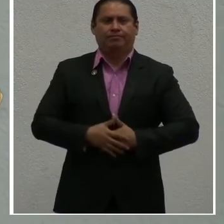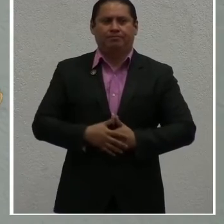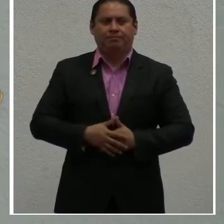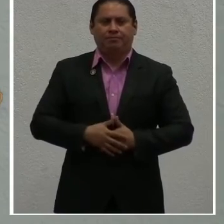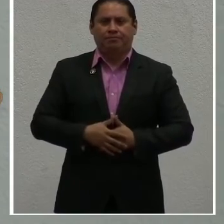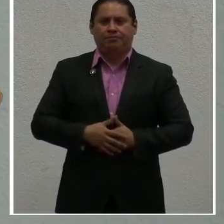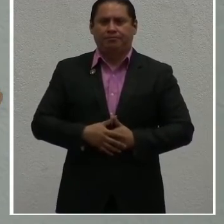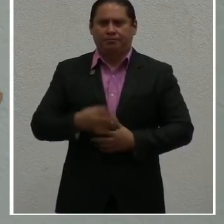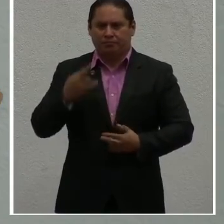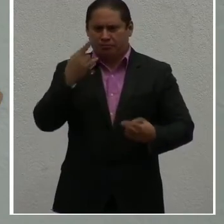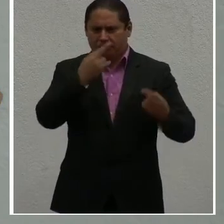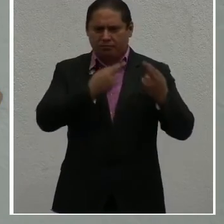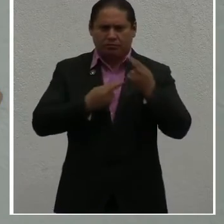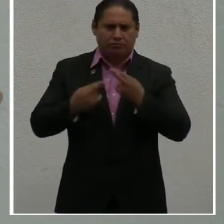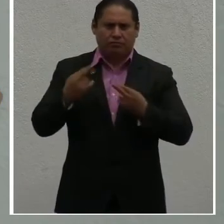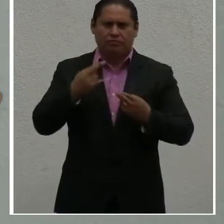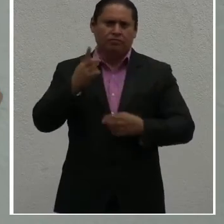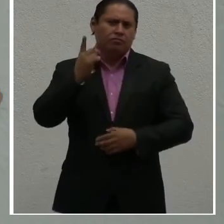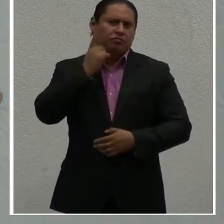Revisemos esa parte, diputada.